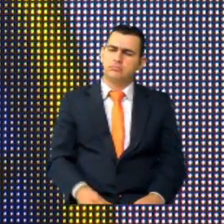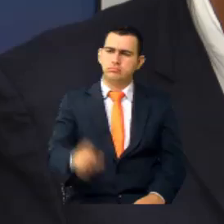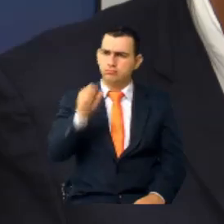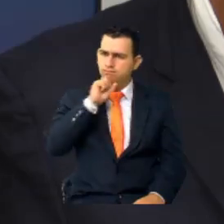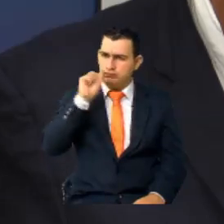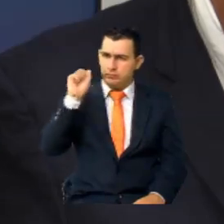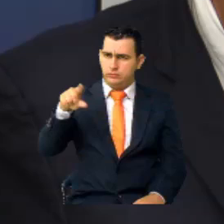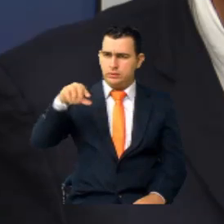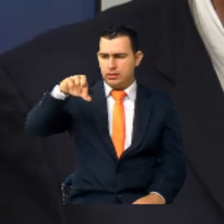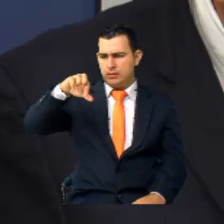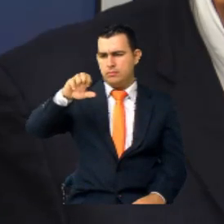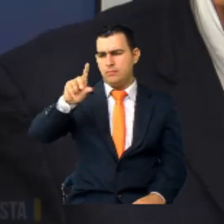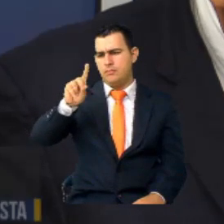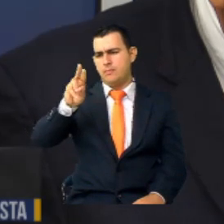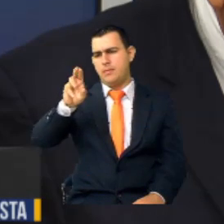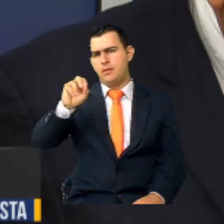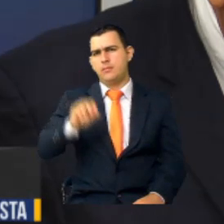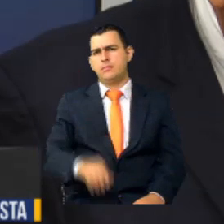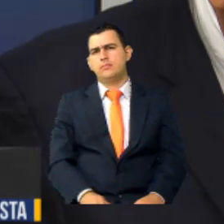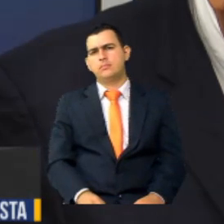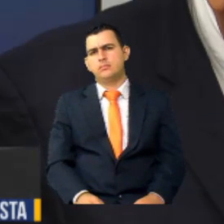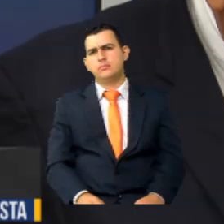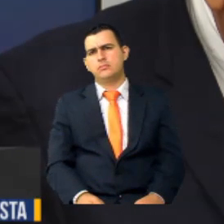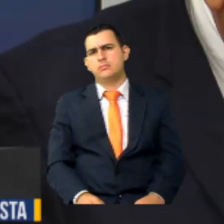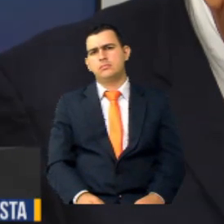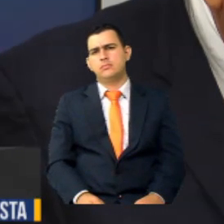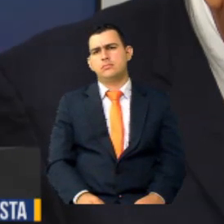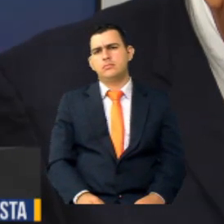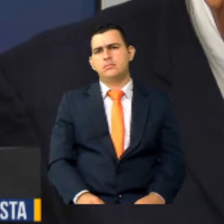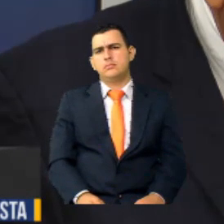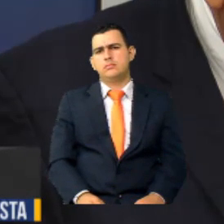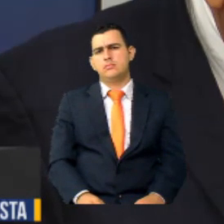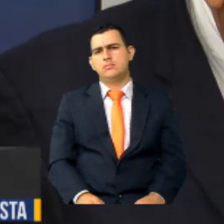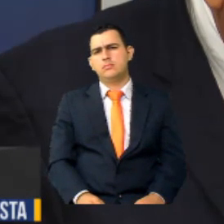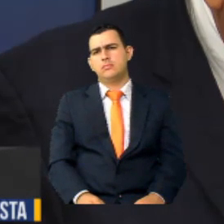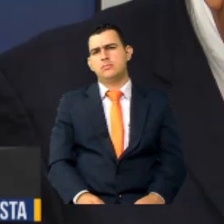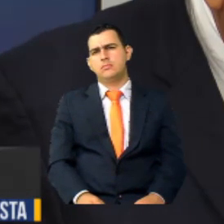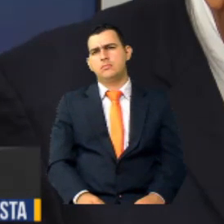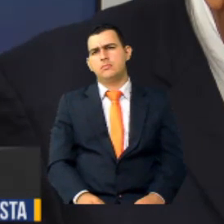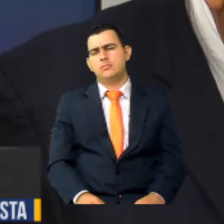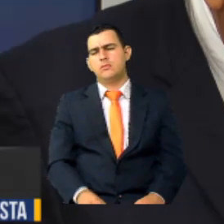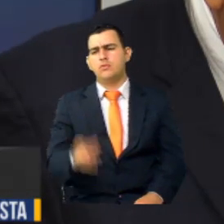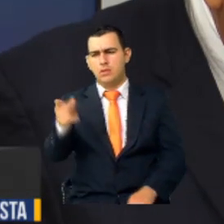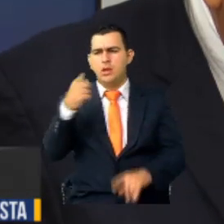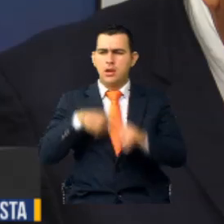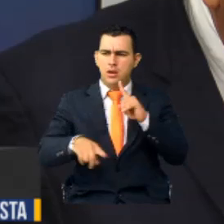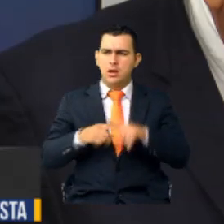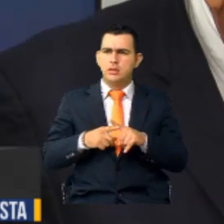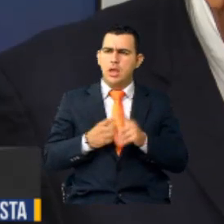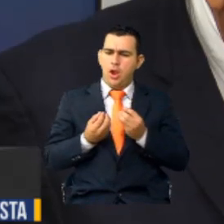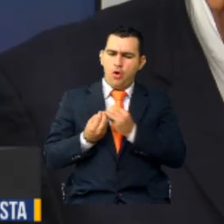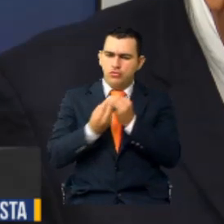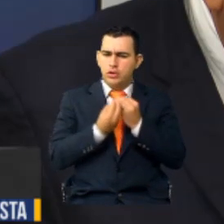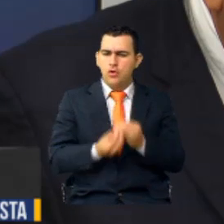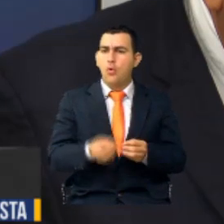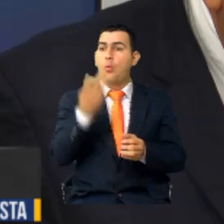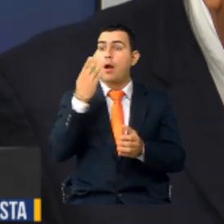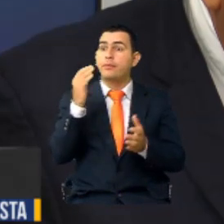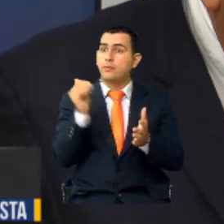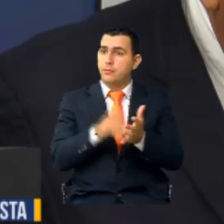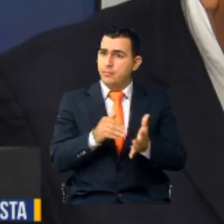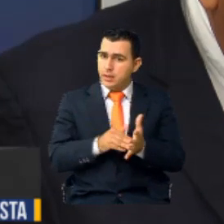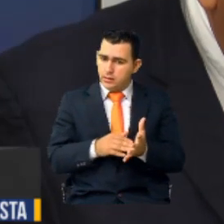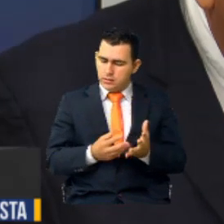Gómez. Doctor Pedro Luis, usted fue concejal durante 4 periodos y allí se aprobaron,